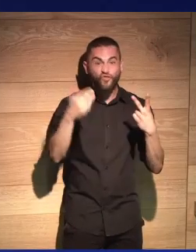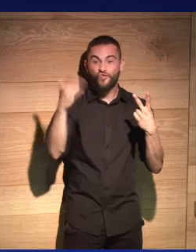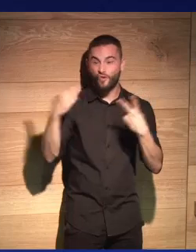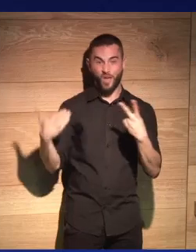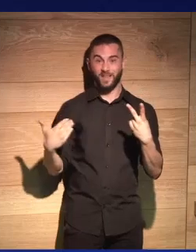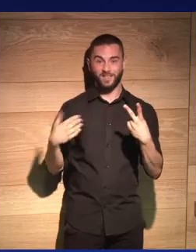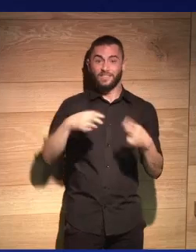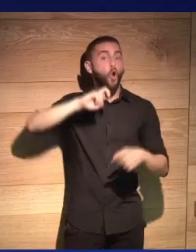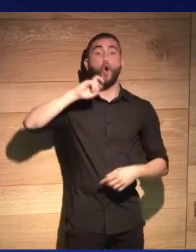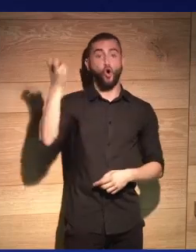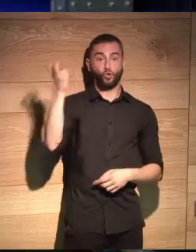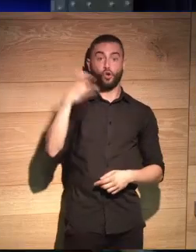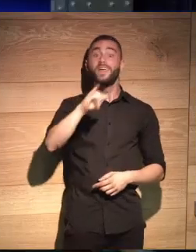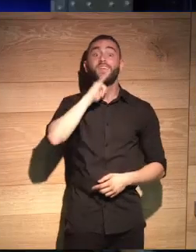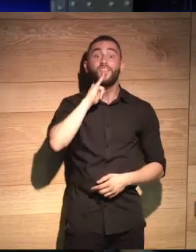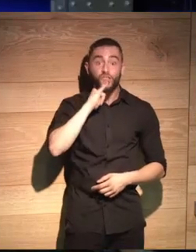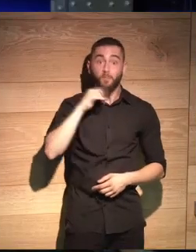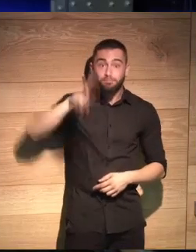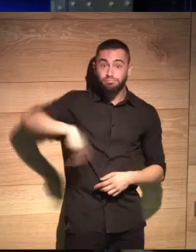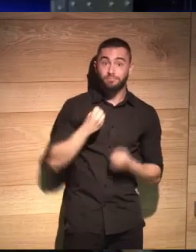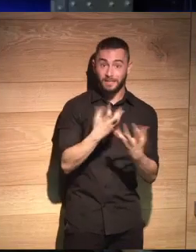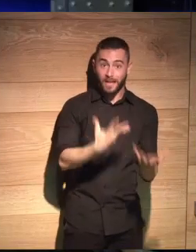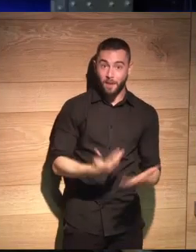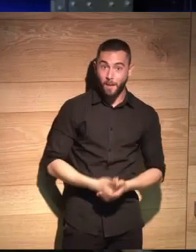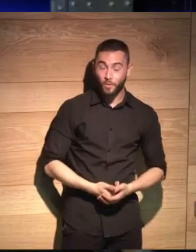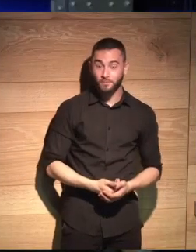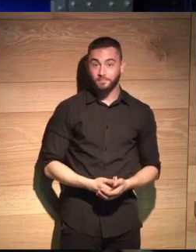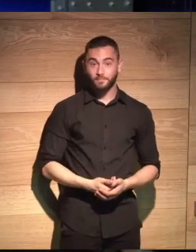idioma que hablamos.